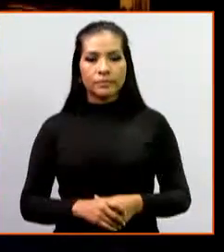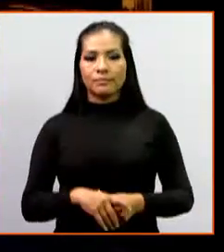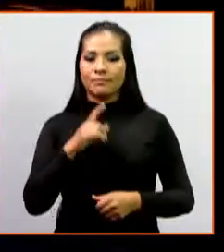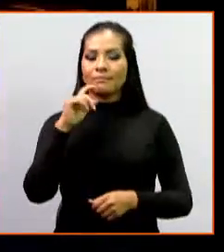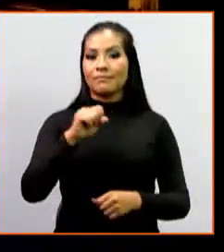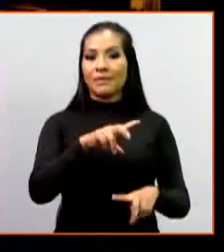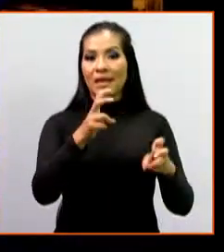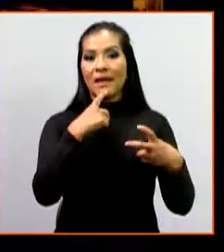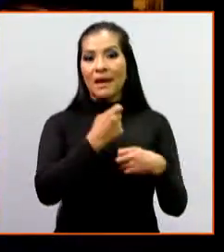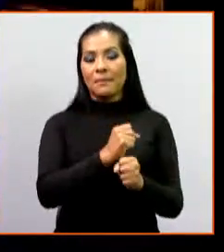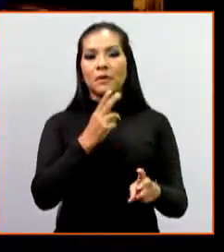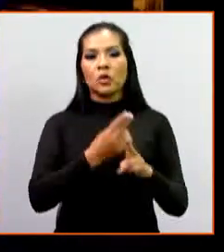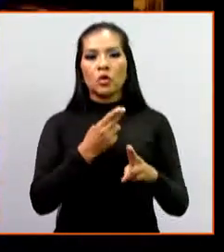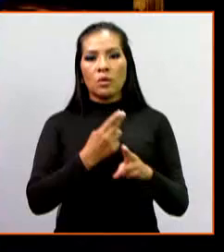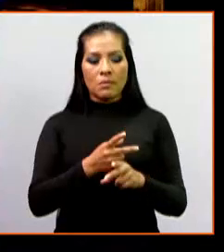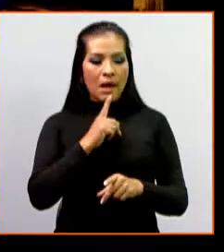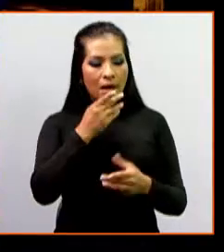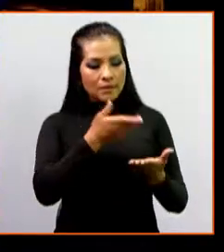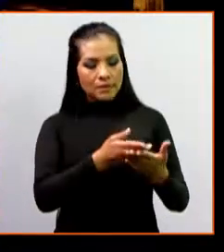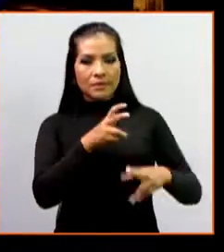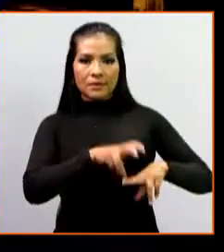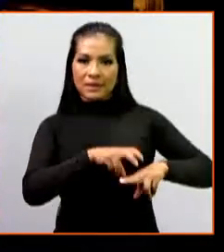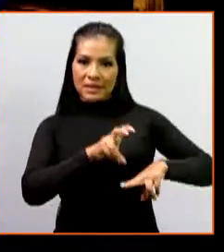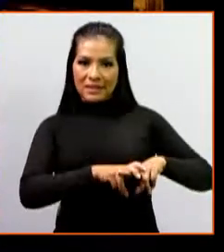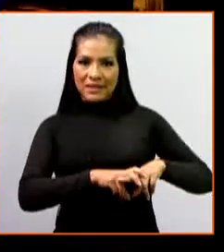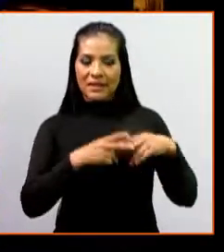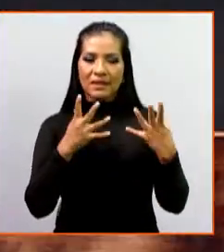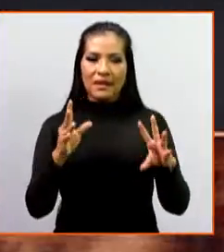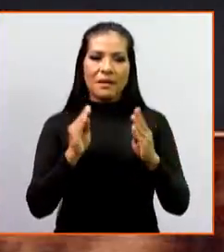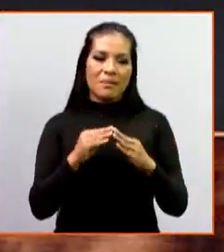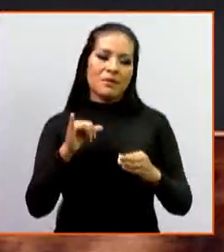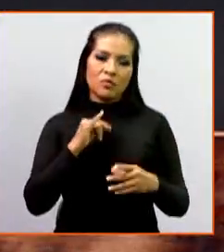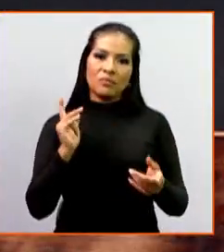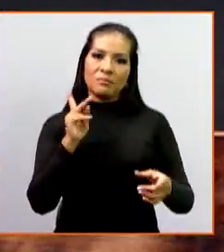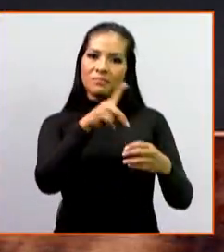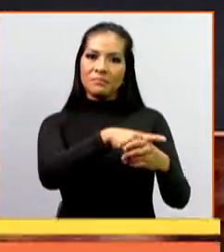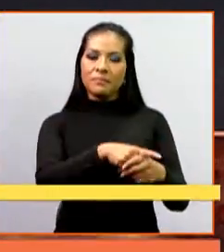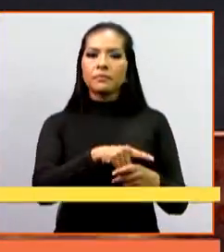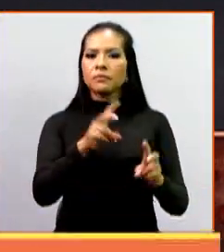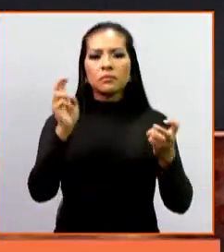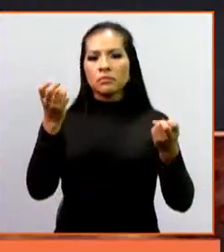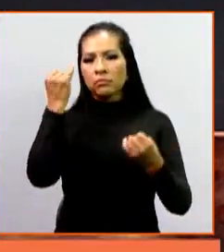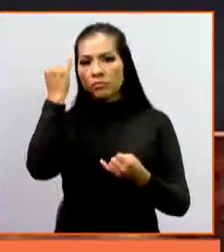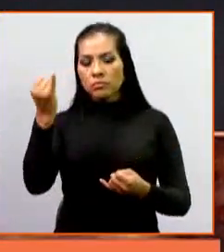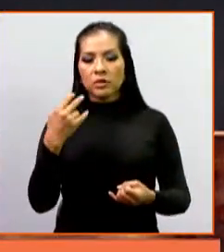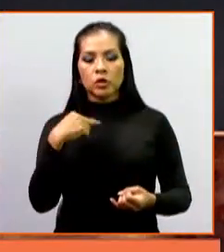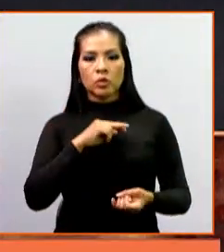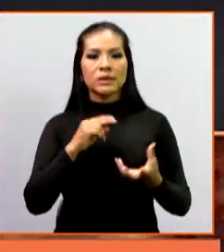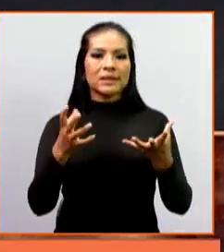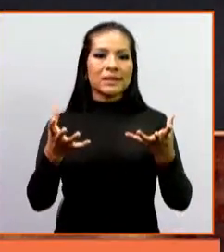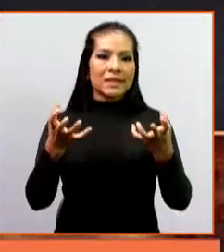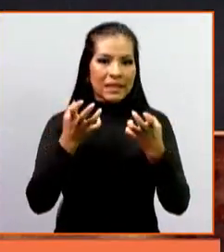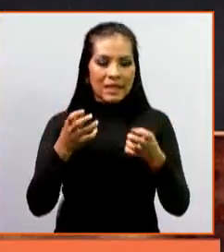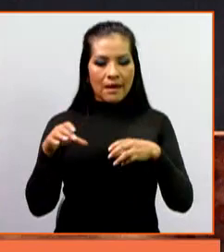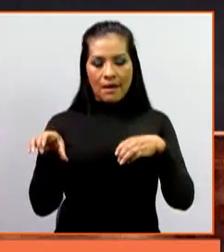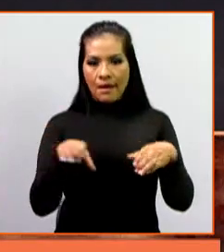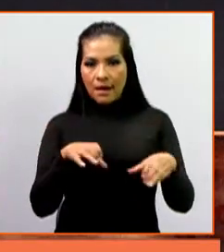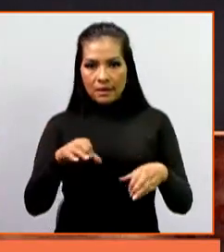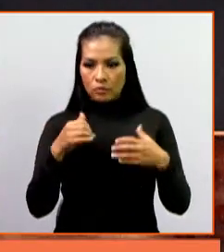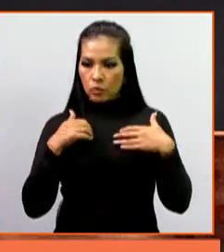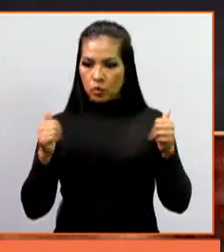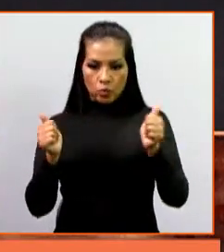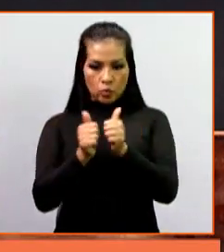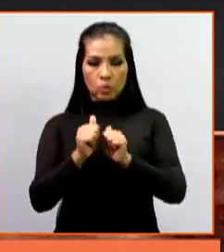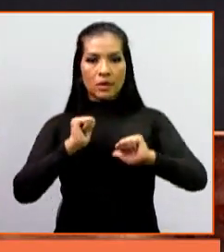y es de la compañía La Zancada Teatro, de la cual soy parte. Y un poco la idea es que podamos hacer, tener esa experiencia conjunta de